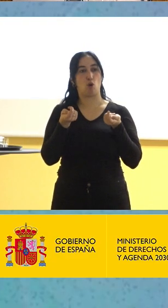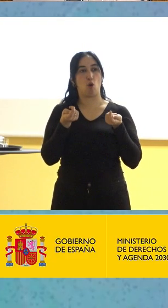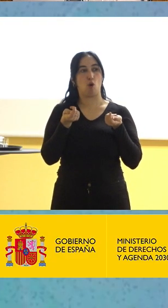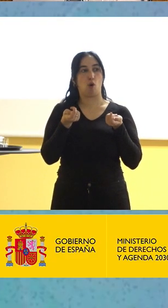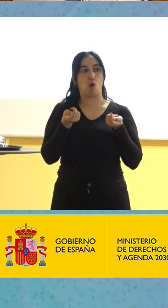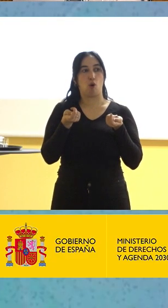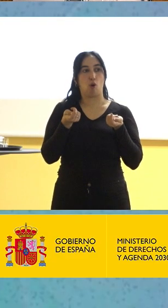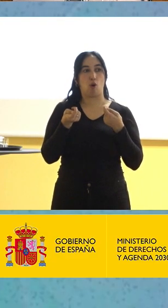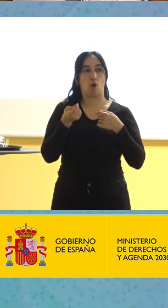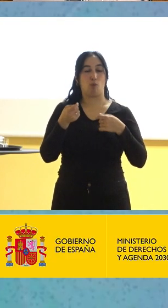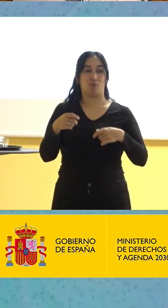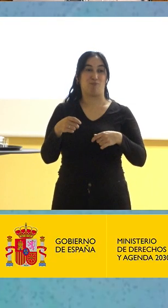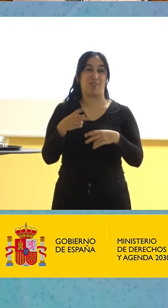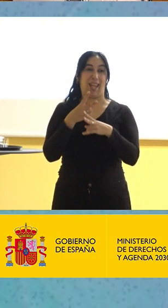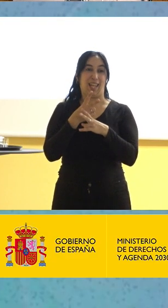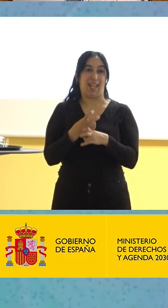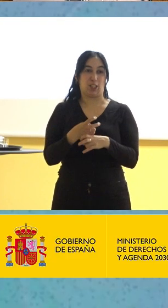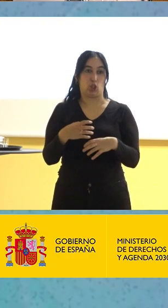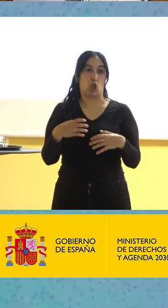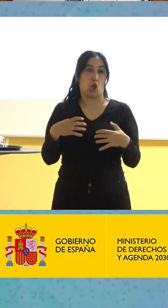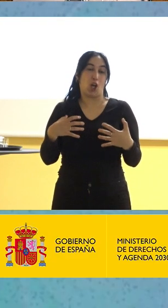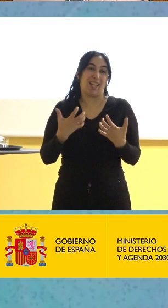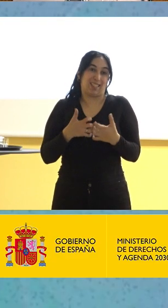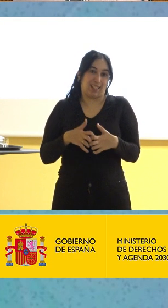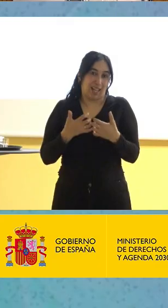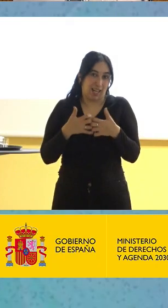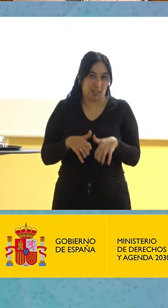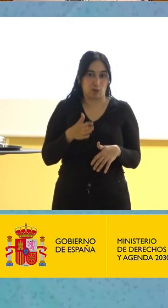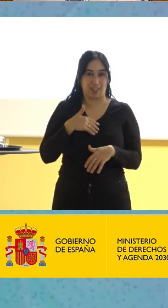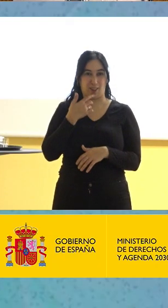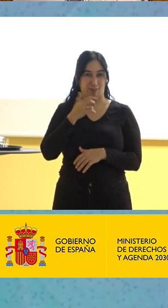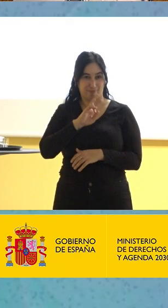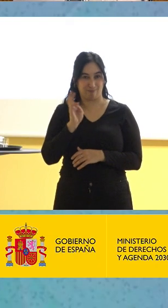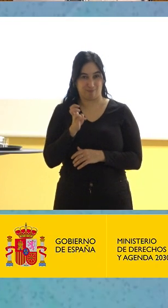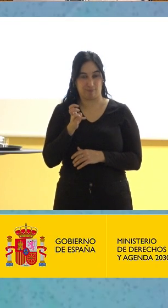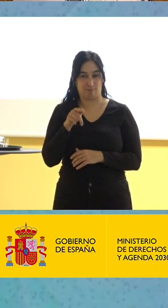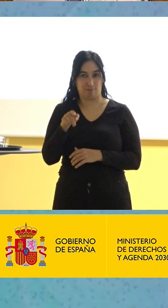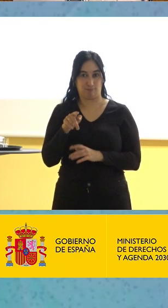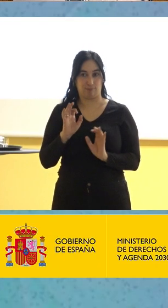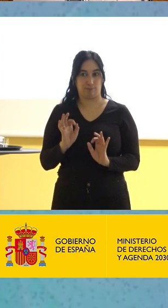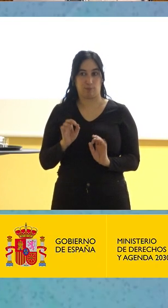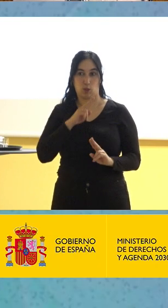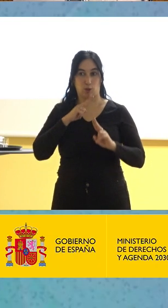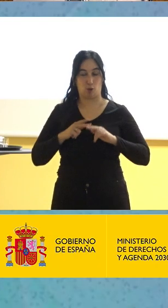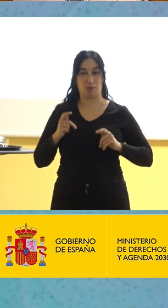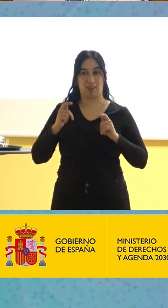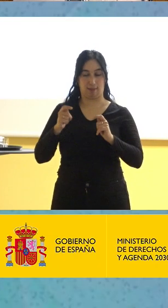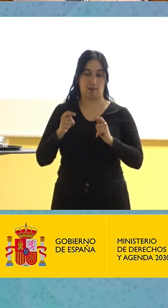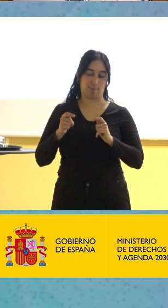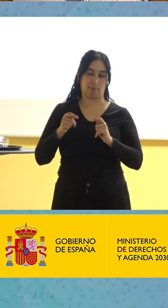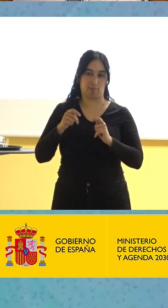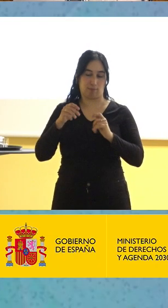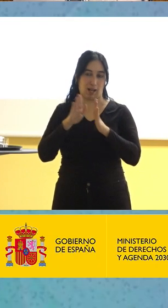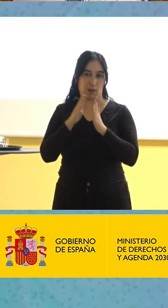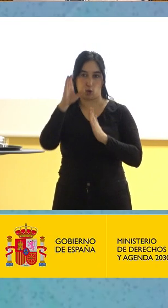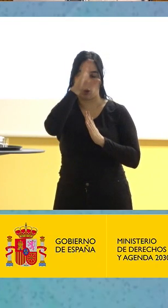pues eso, a exoesqueletos, ¿vale? Me refiero a estos instrumentos, ¿vale? Como dispositivos huérfanos, o así lo denomina la literatura,